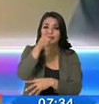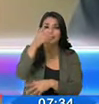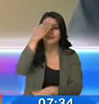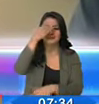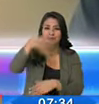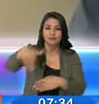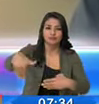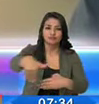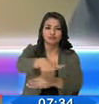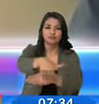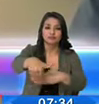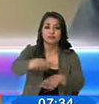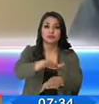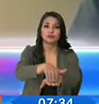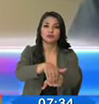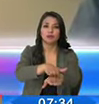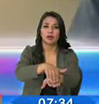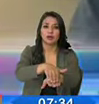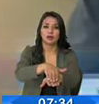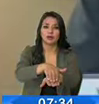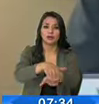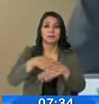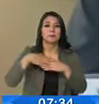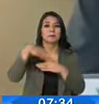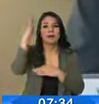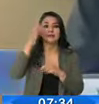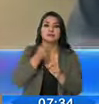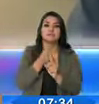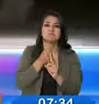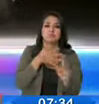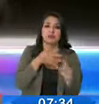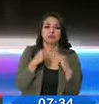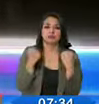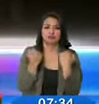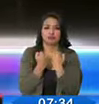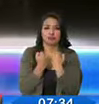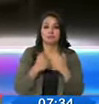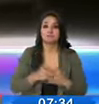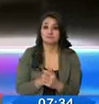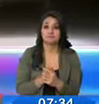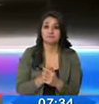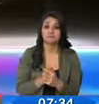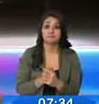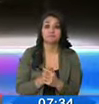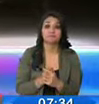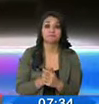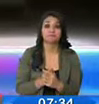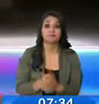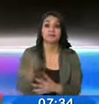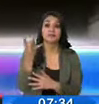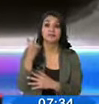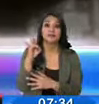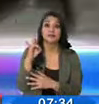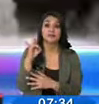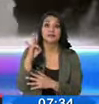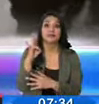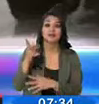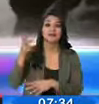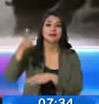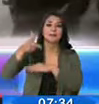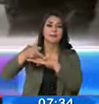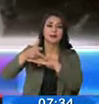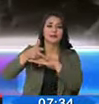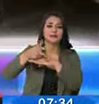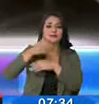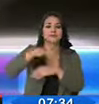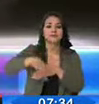principalmente en torno a los delitos de mayor impacto psicosocial. Según se informó, a las 17 cámaras de San Lorenzo y 16 de Eloy